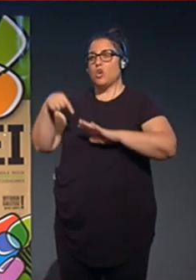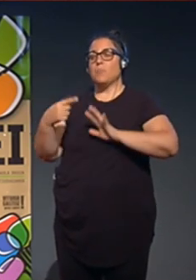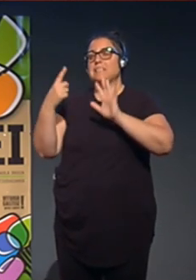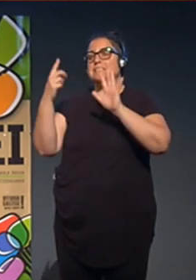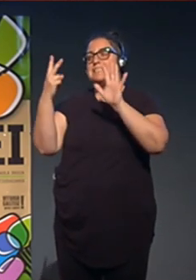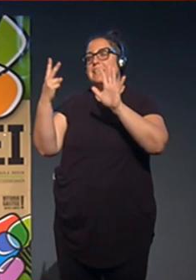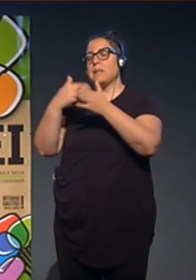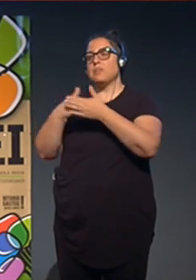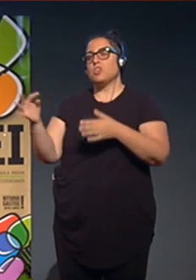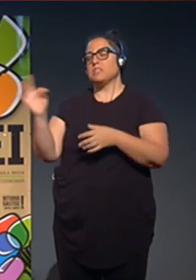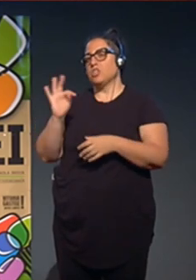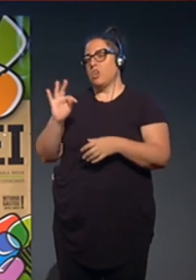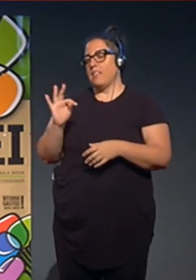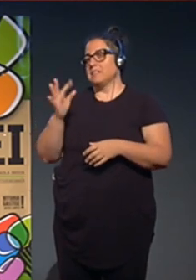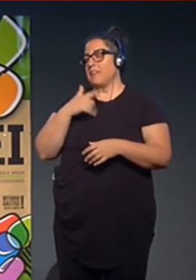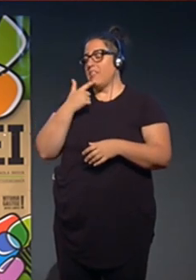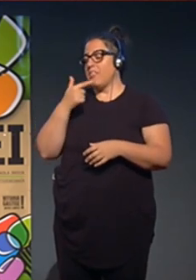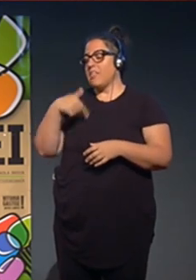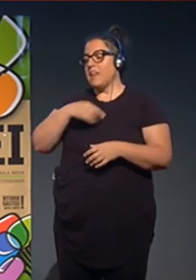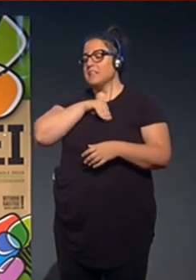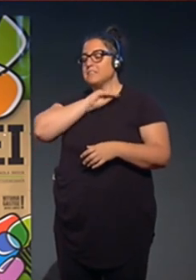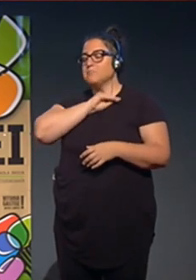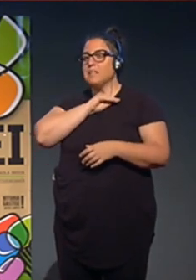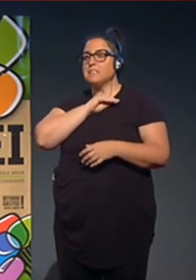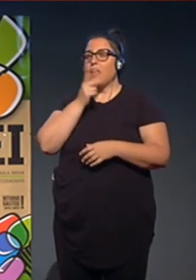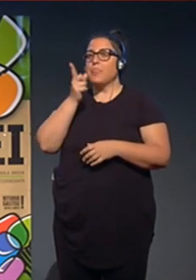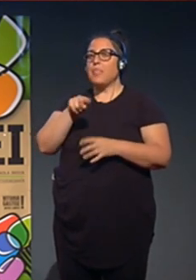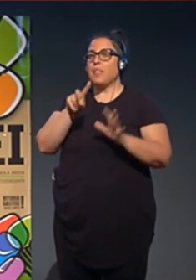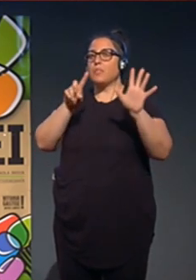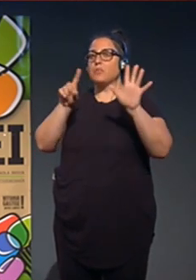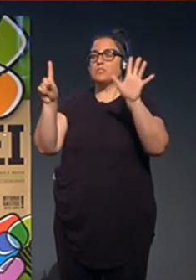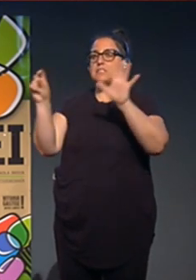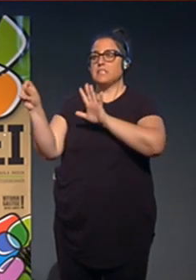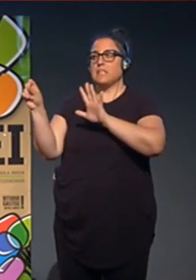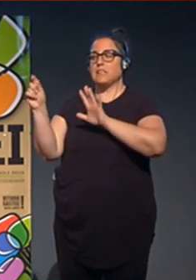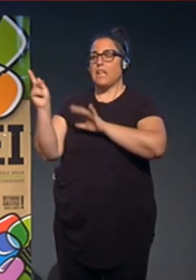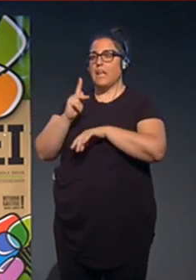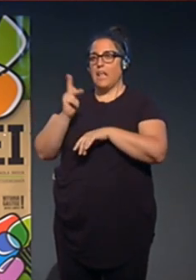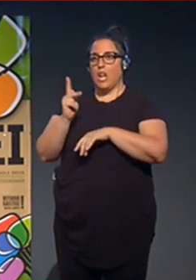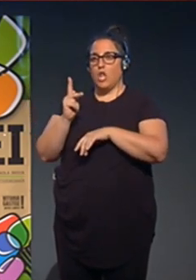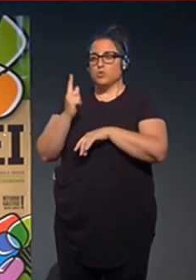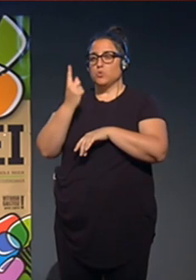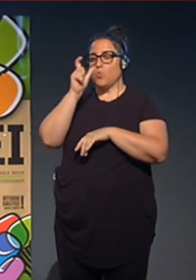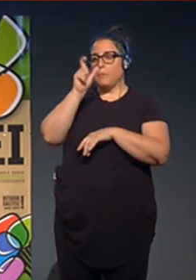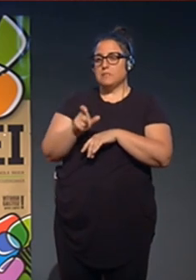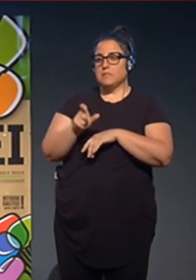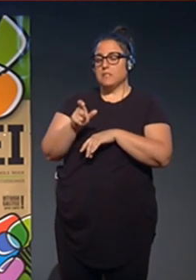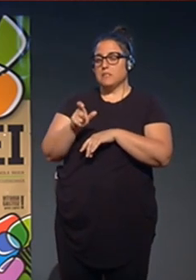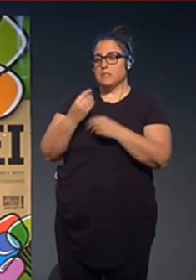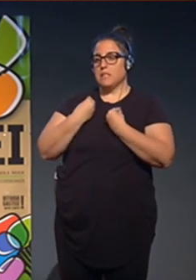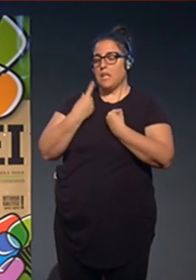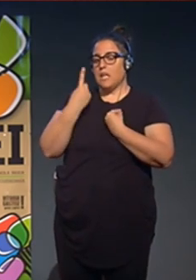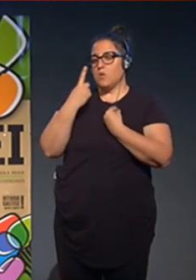métricas lo que significa que en España unos 160 kg por habitante y año se